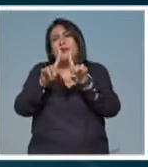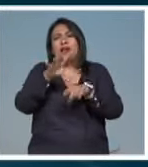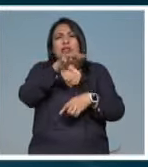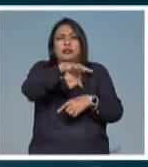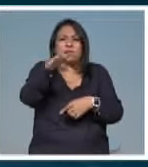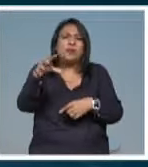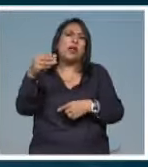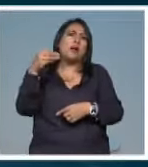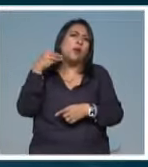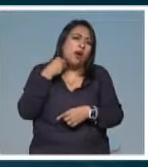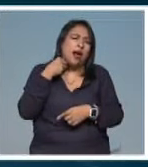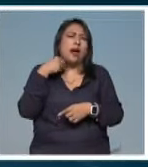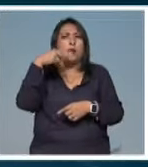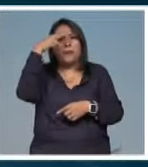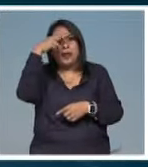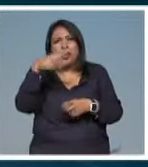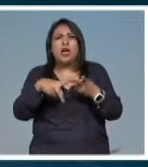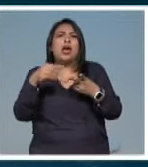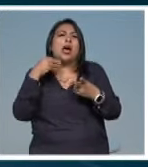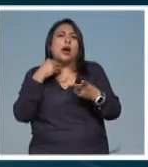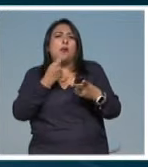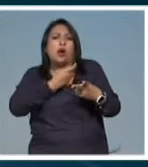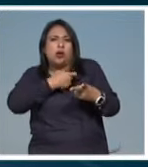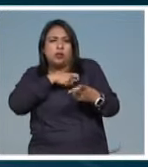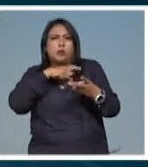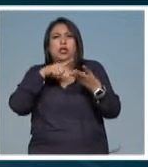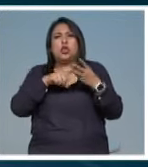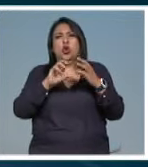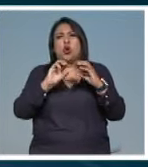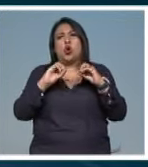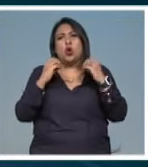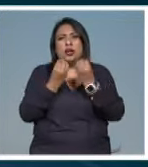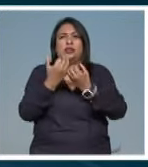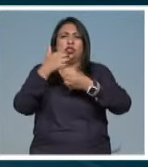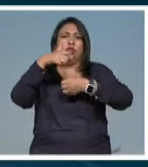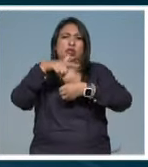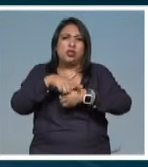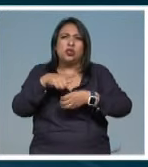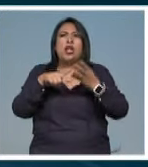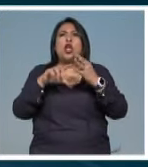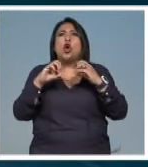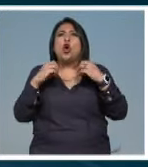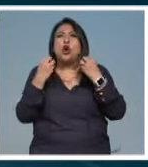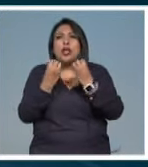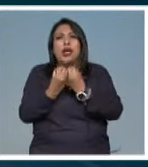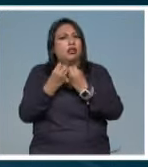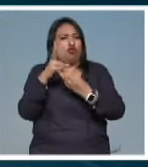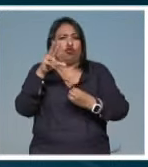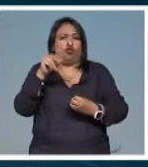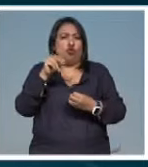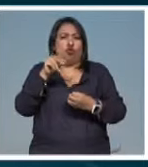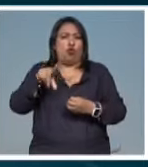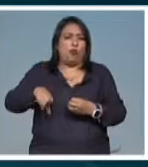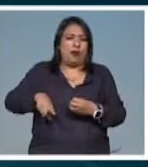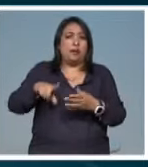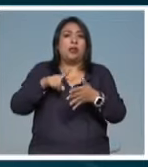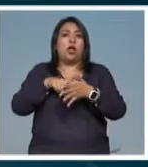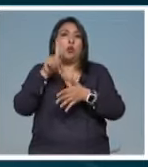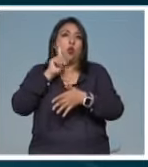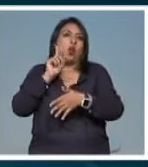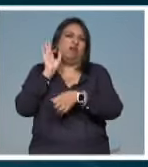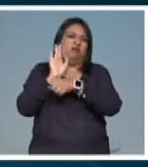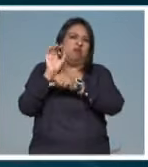ámbitos, de la abogacía mexicana, de la abogacía española, de las organizaciones sociales, de las organizaciones no gubernamentales, feministas,